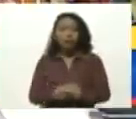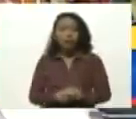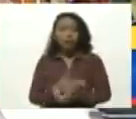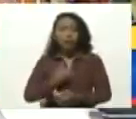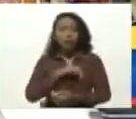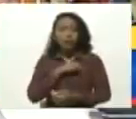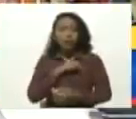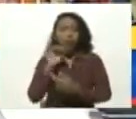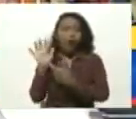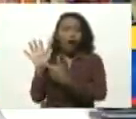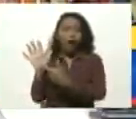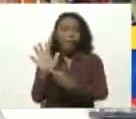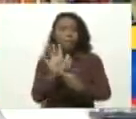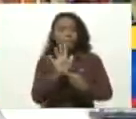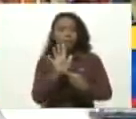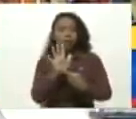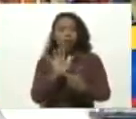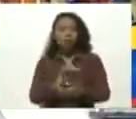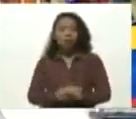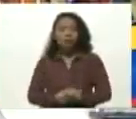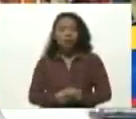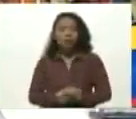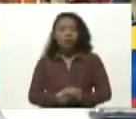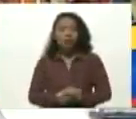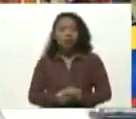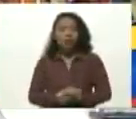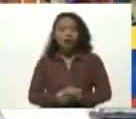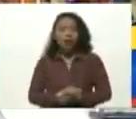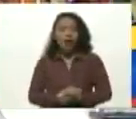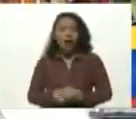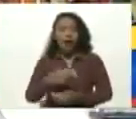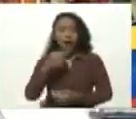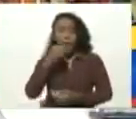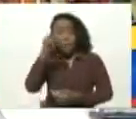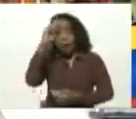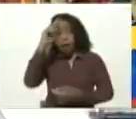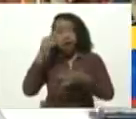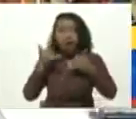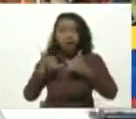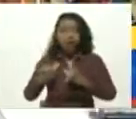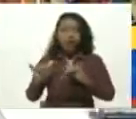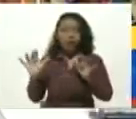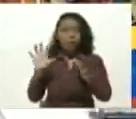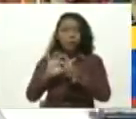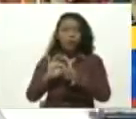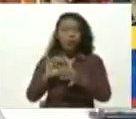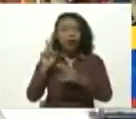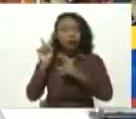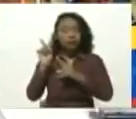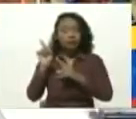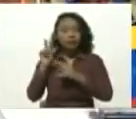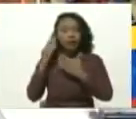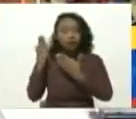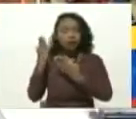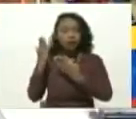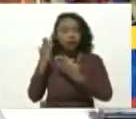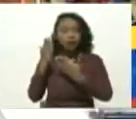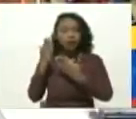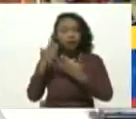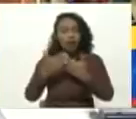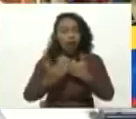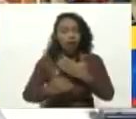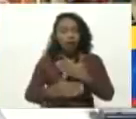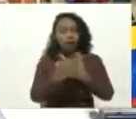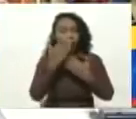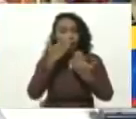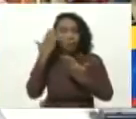nuestro ejemplo, el Padre y el Hijo. Así es, vamos a avanzar, ¿verdad?